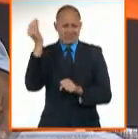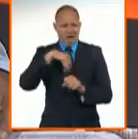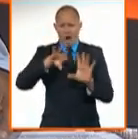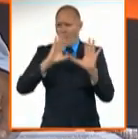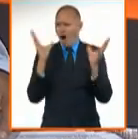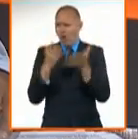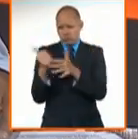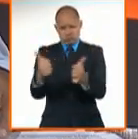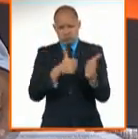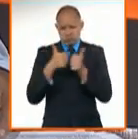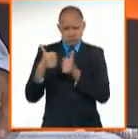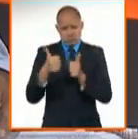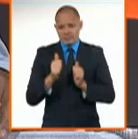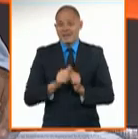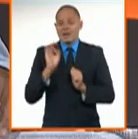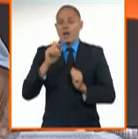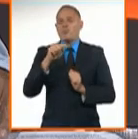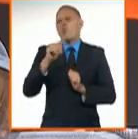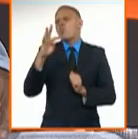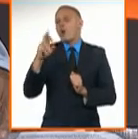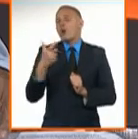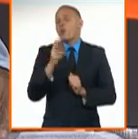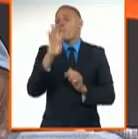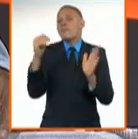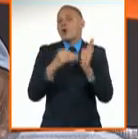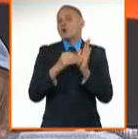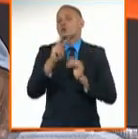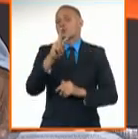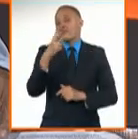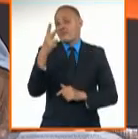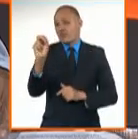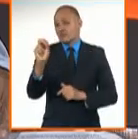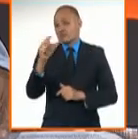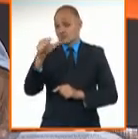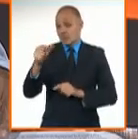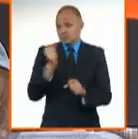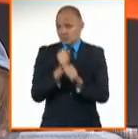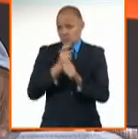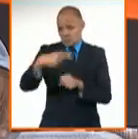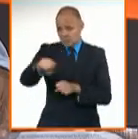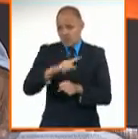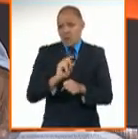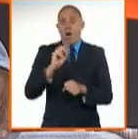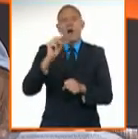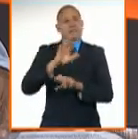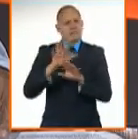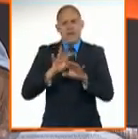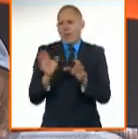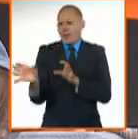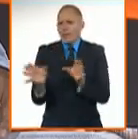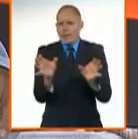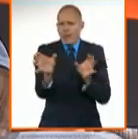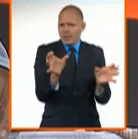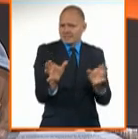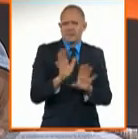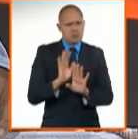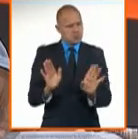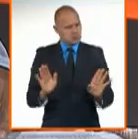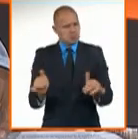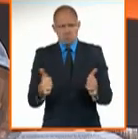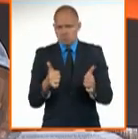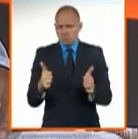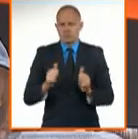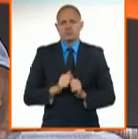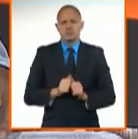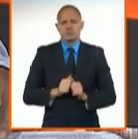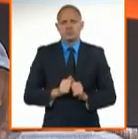220 trabajadores que tiene lines distribuidos en cada termoeléctrica hay una web con un distrito como nosotros le decimos